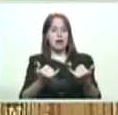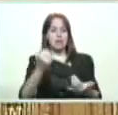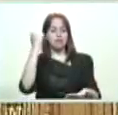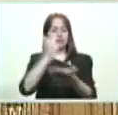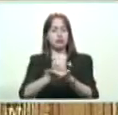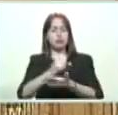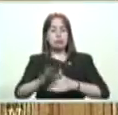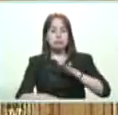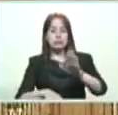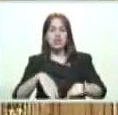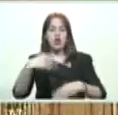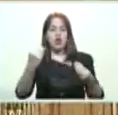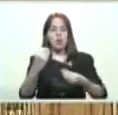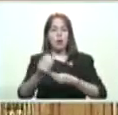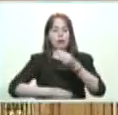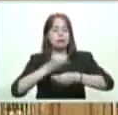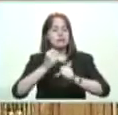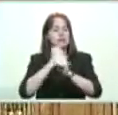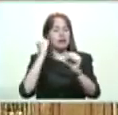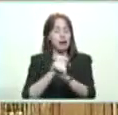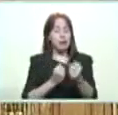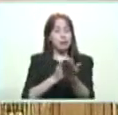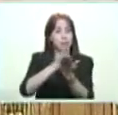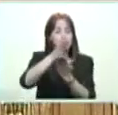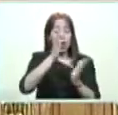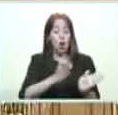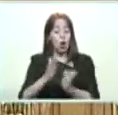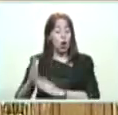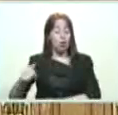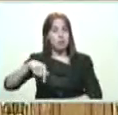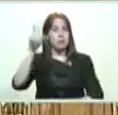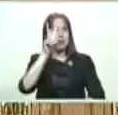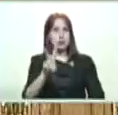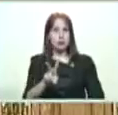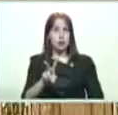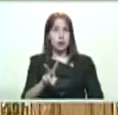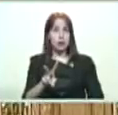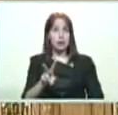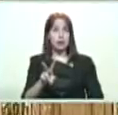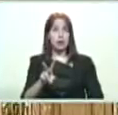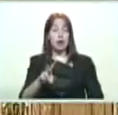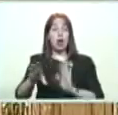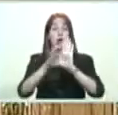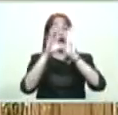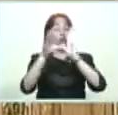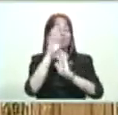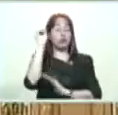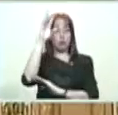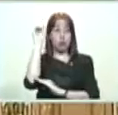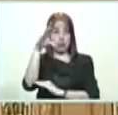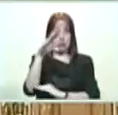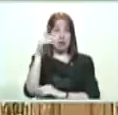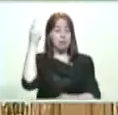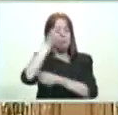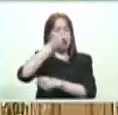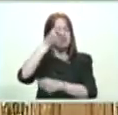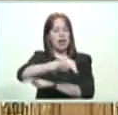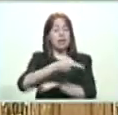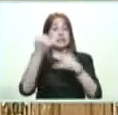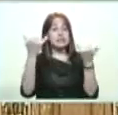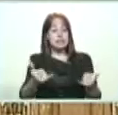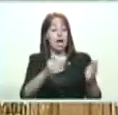pauta de lo que va a ser el camino para poner orden en Venezuela. Fue una constituyente que el pueblo mandató para